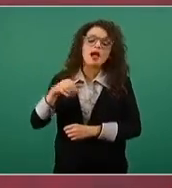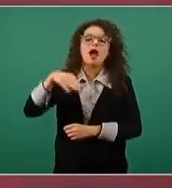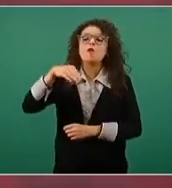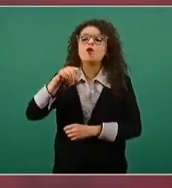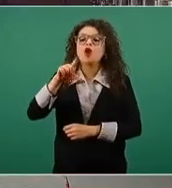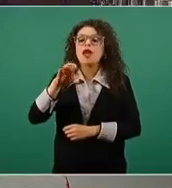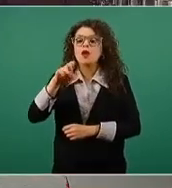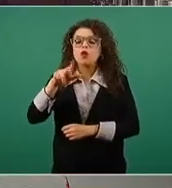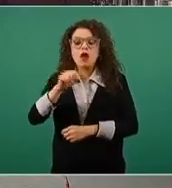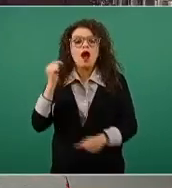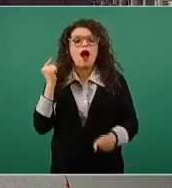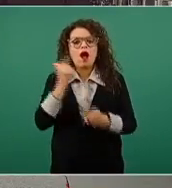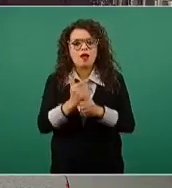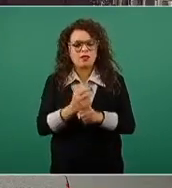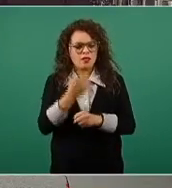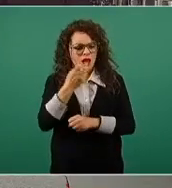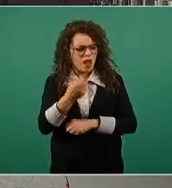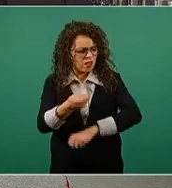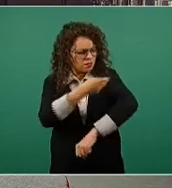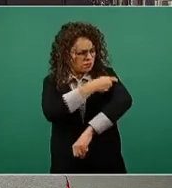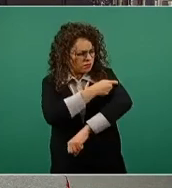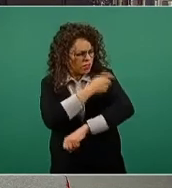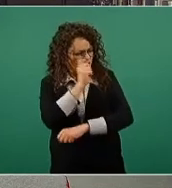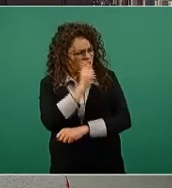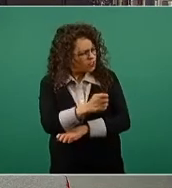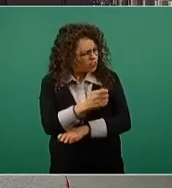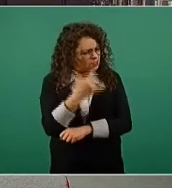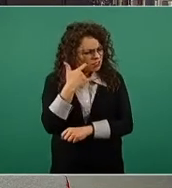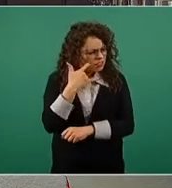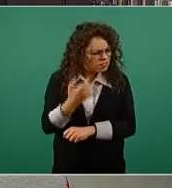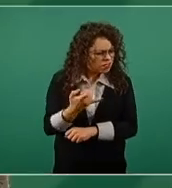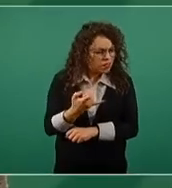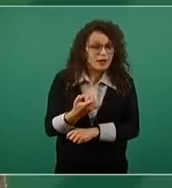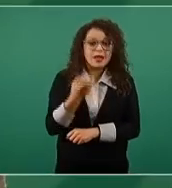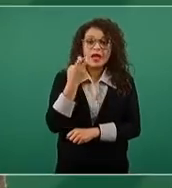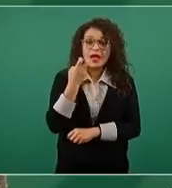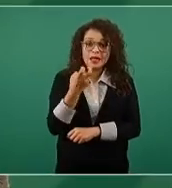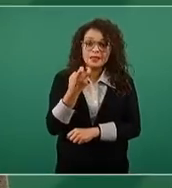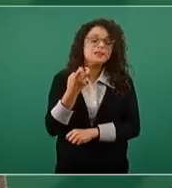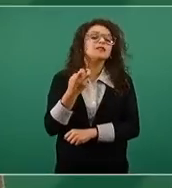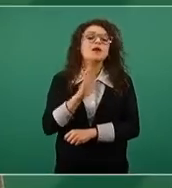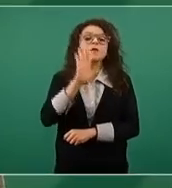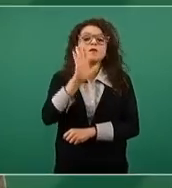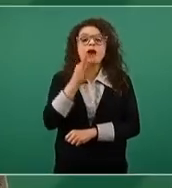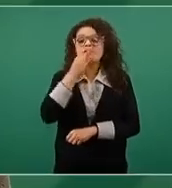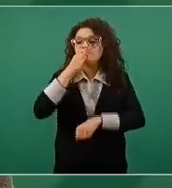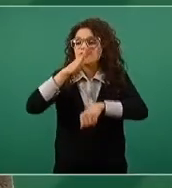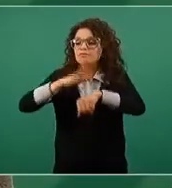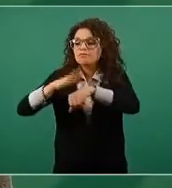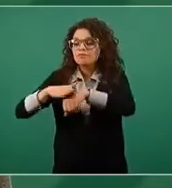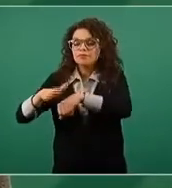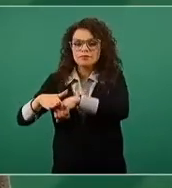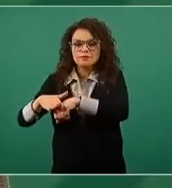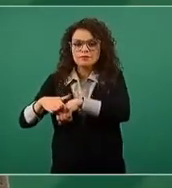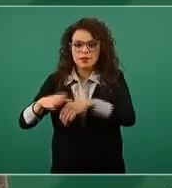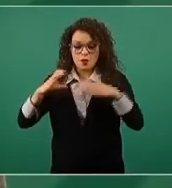de este componente extraño. Y esto hace que una serie de señales químicas en el